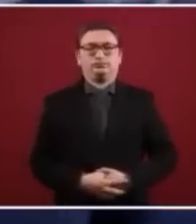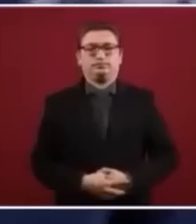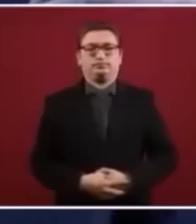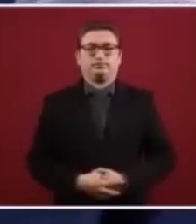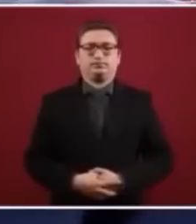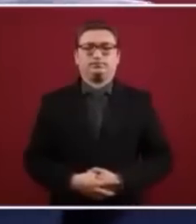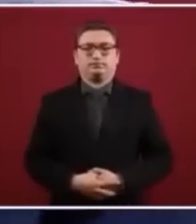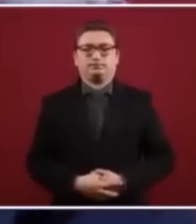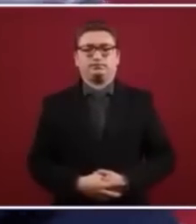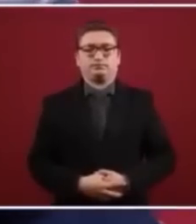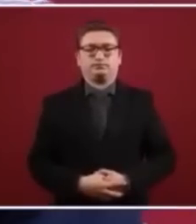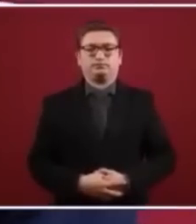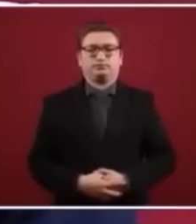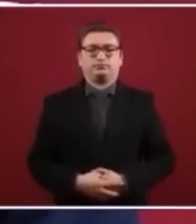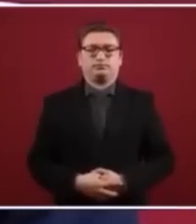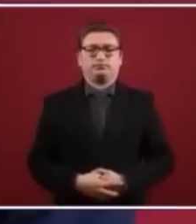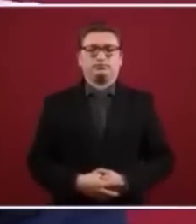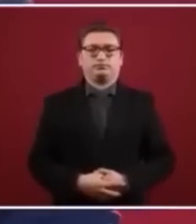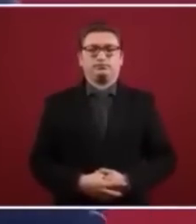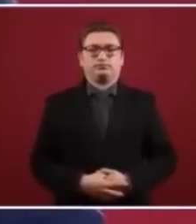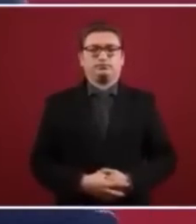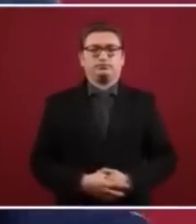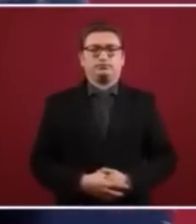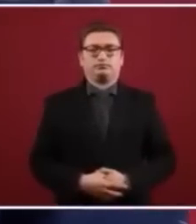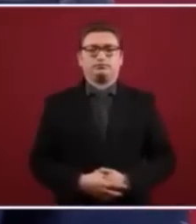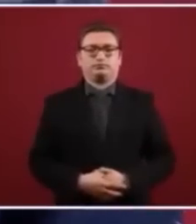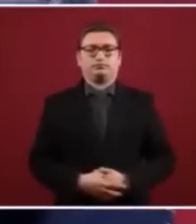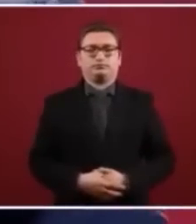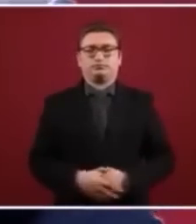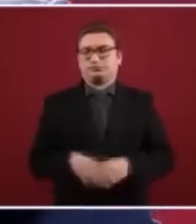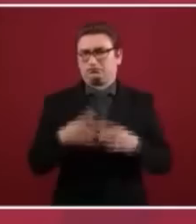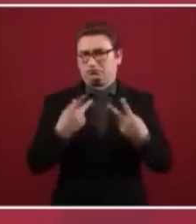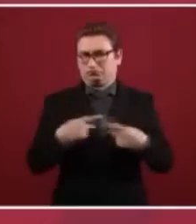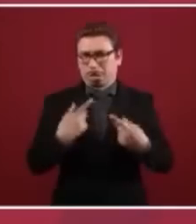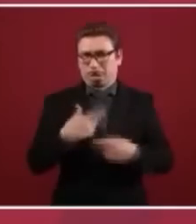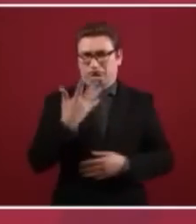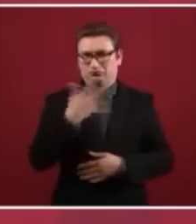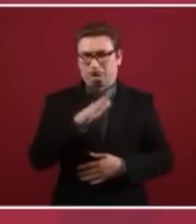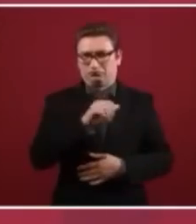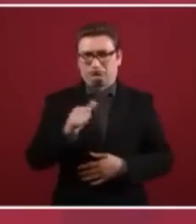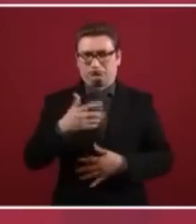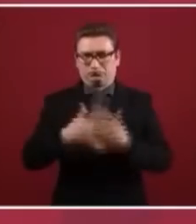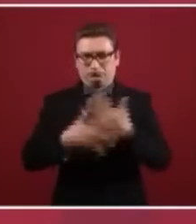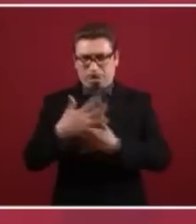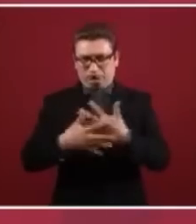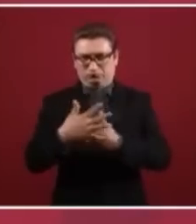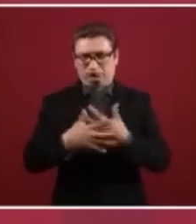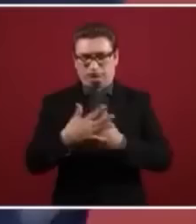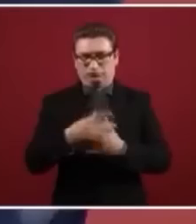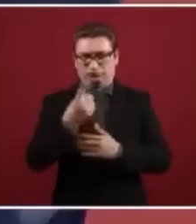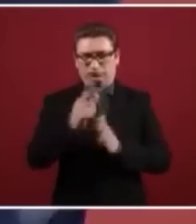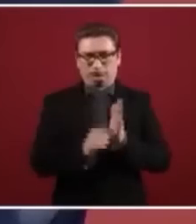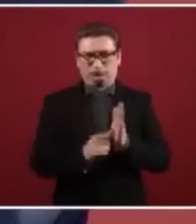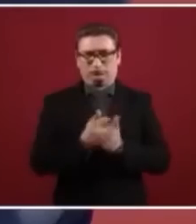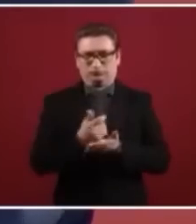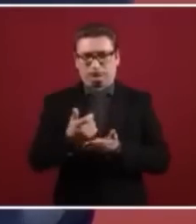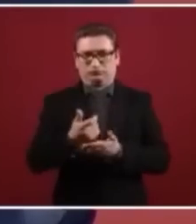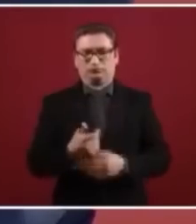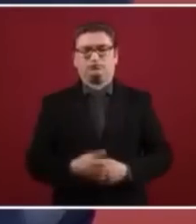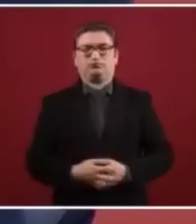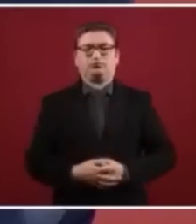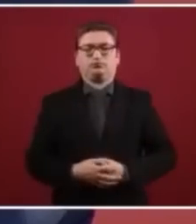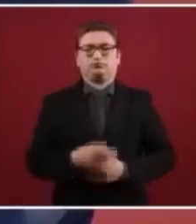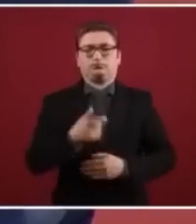En el caso de los que ganan de 10 a 15 al mes,